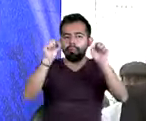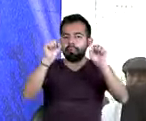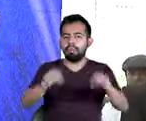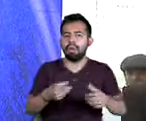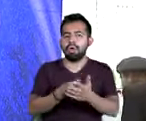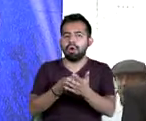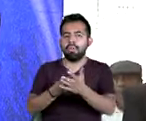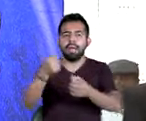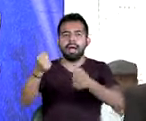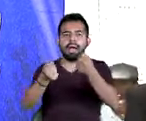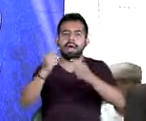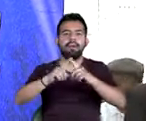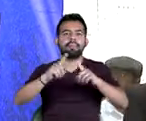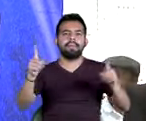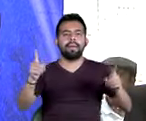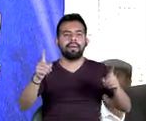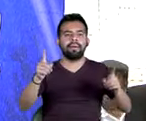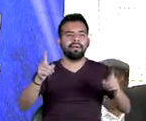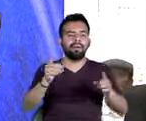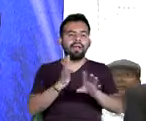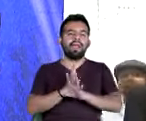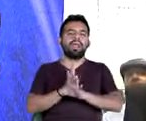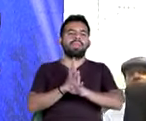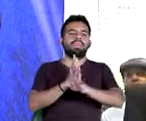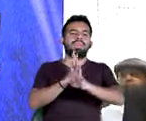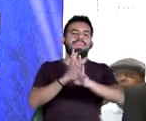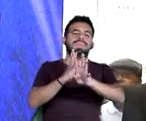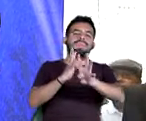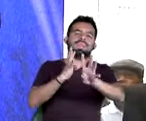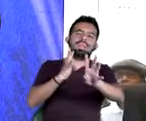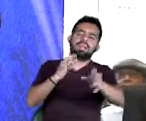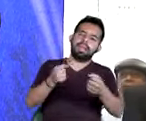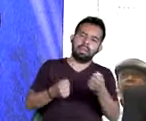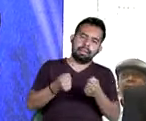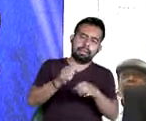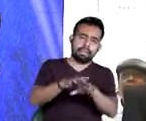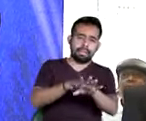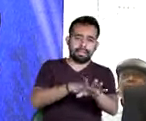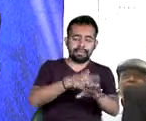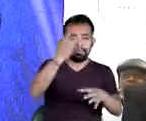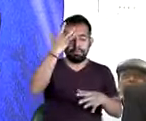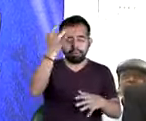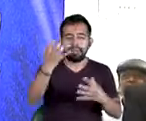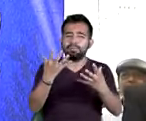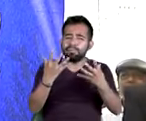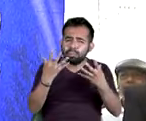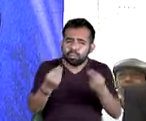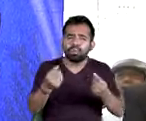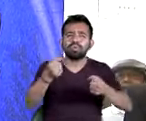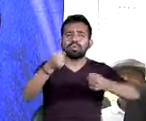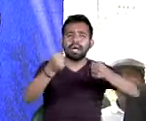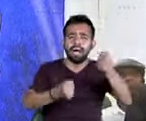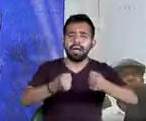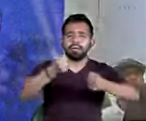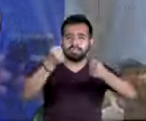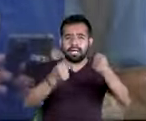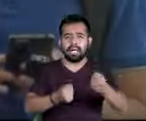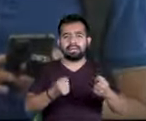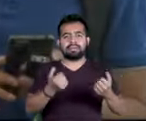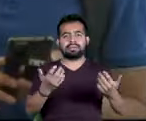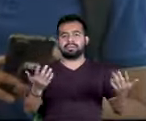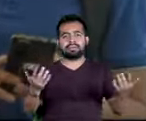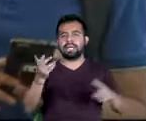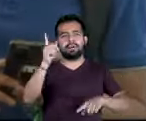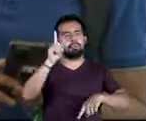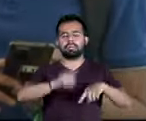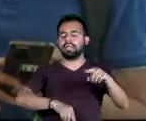pero no lo va a poder sacar de su garaje. Porque la cantidad ya de carros en una ciudad con restricción física